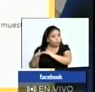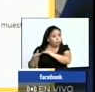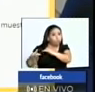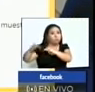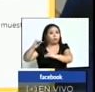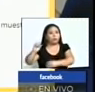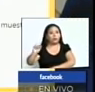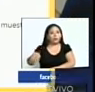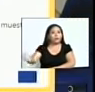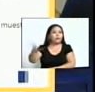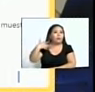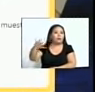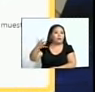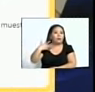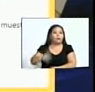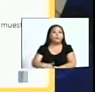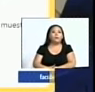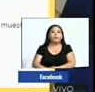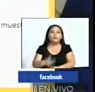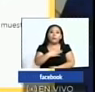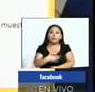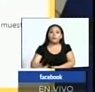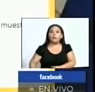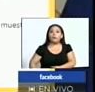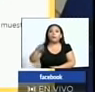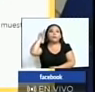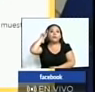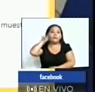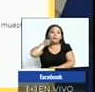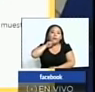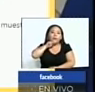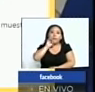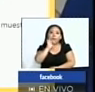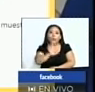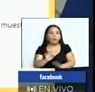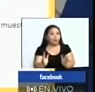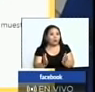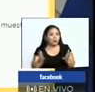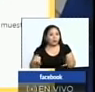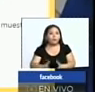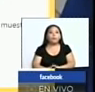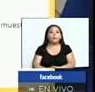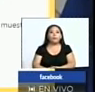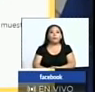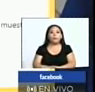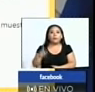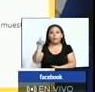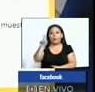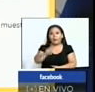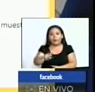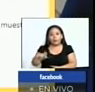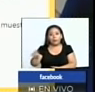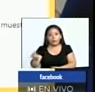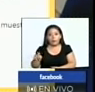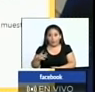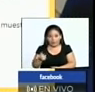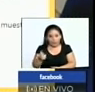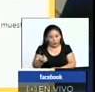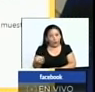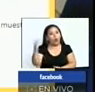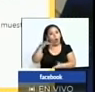en nuestro país. También el presidente sostiene, quien además dijo que en una semana se volverá a tomar